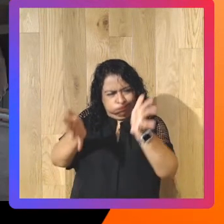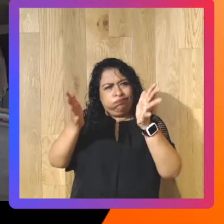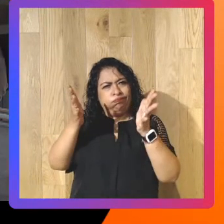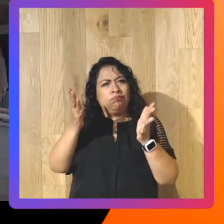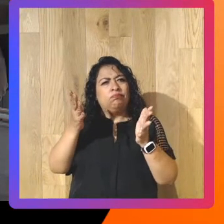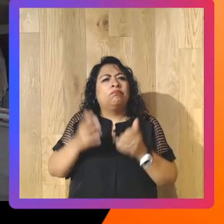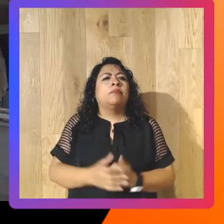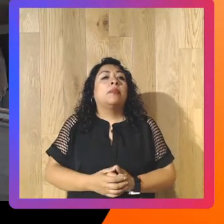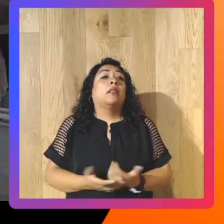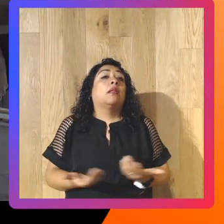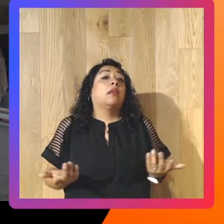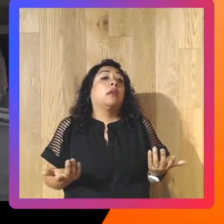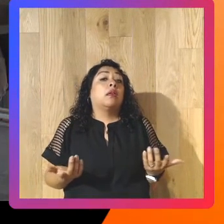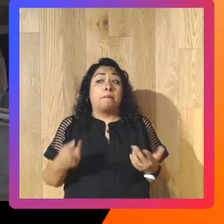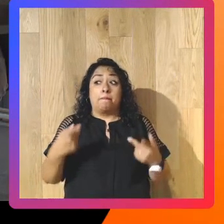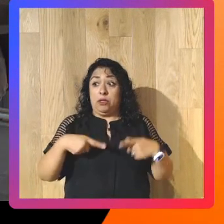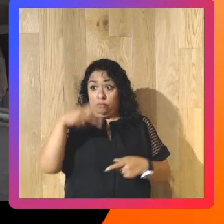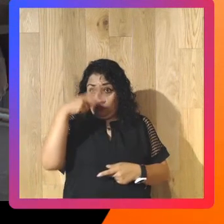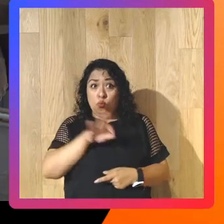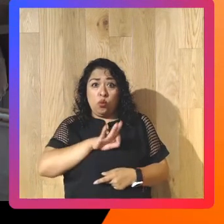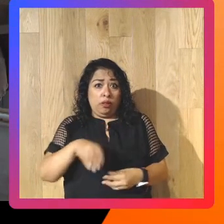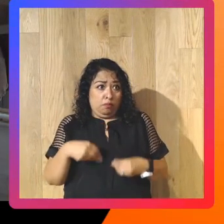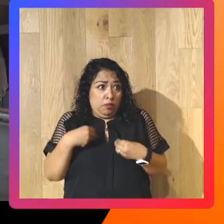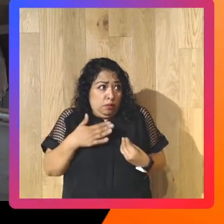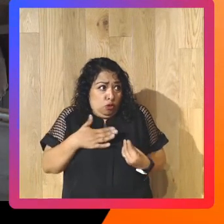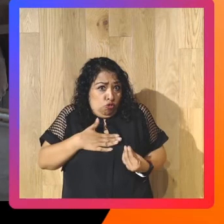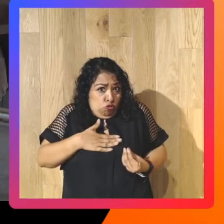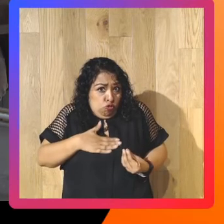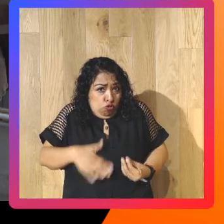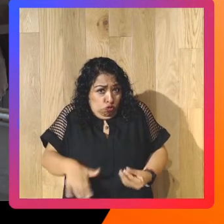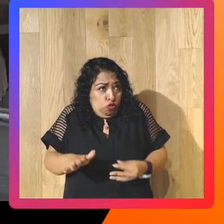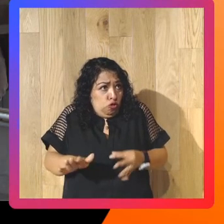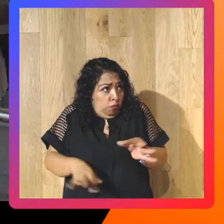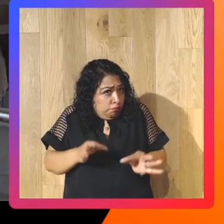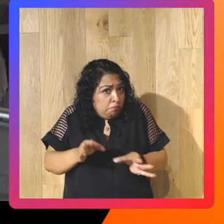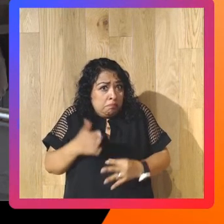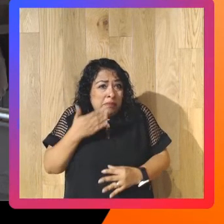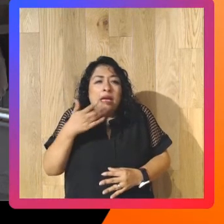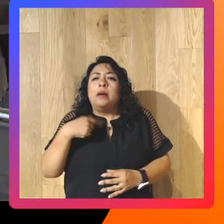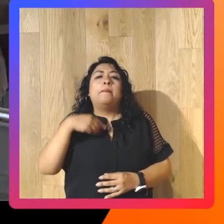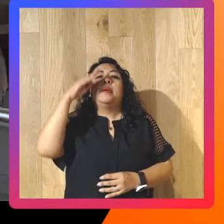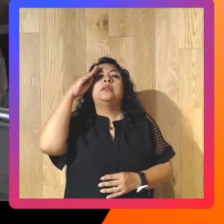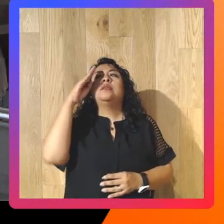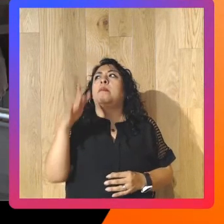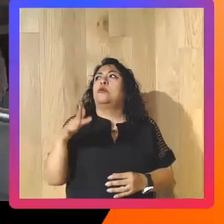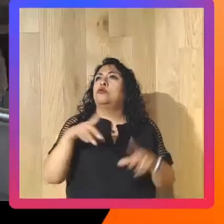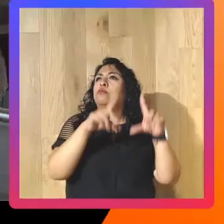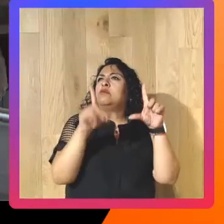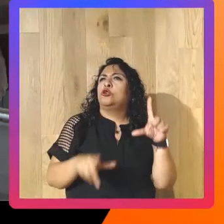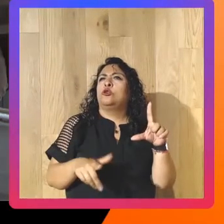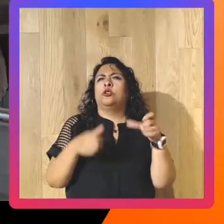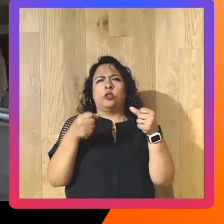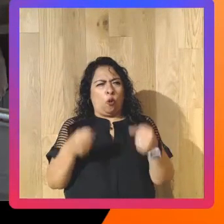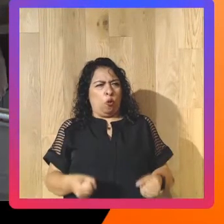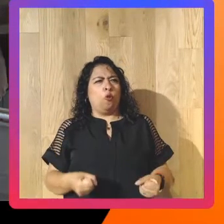dedicación? Es que los mexicanos tengan para vivir dignamente, porque no podemos pensar en un país seguro, en un país